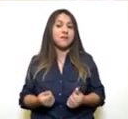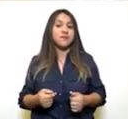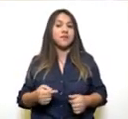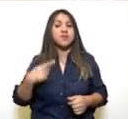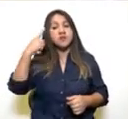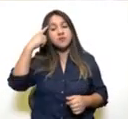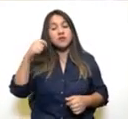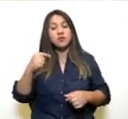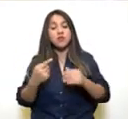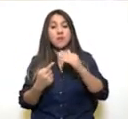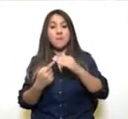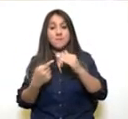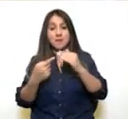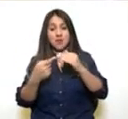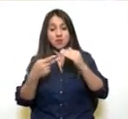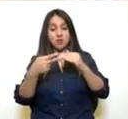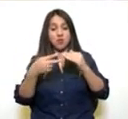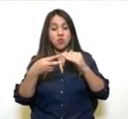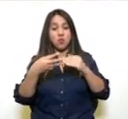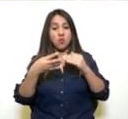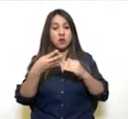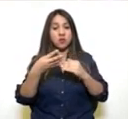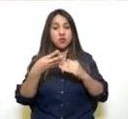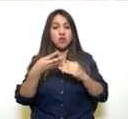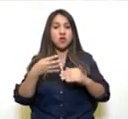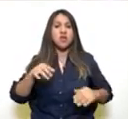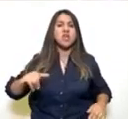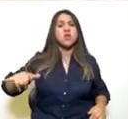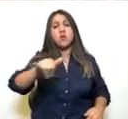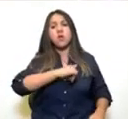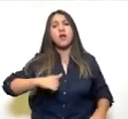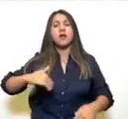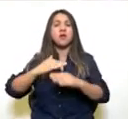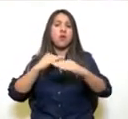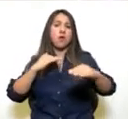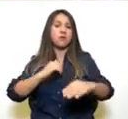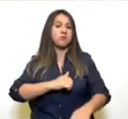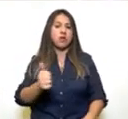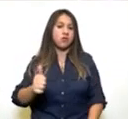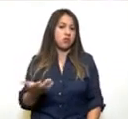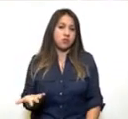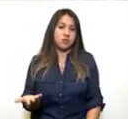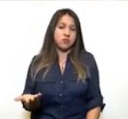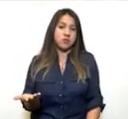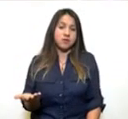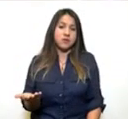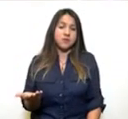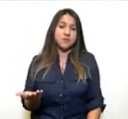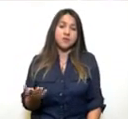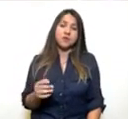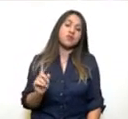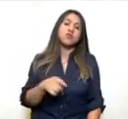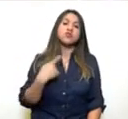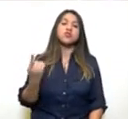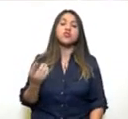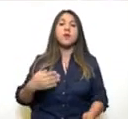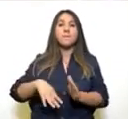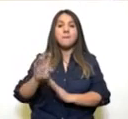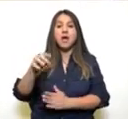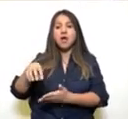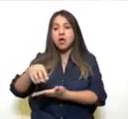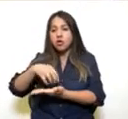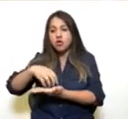pilares debieran ser iguales para todos no deberíamos tener más comunas